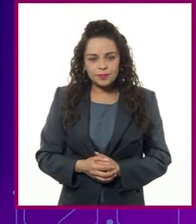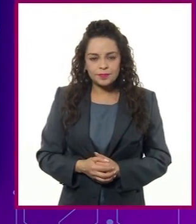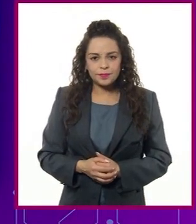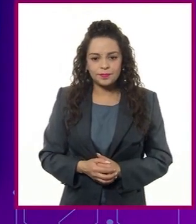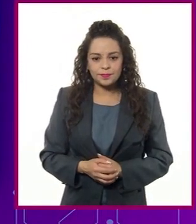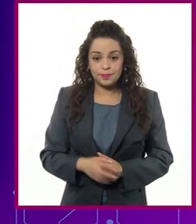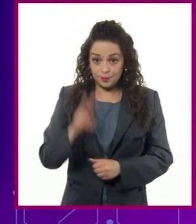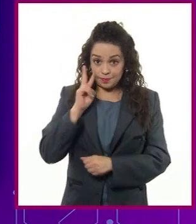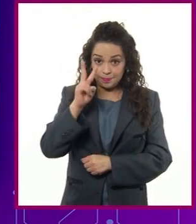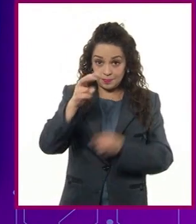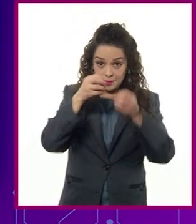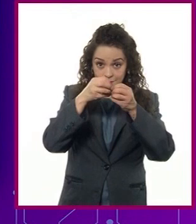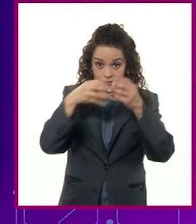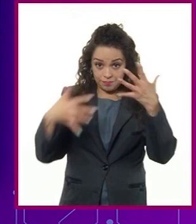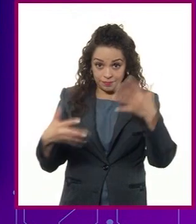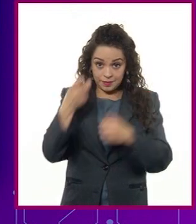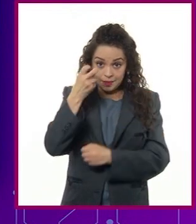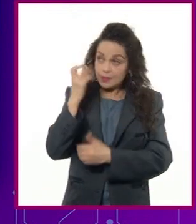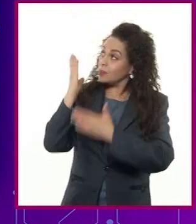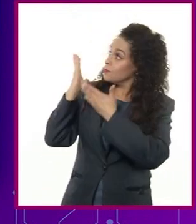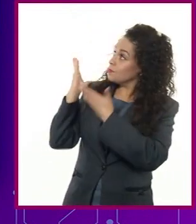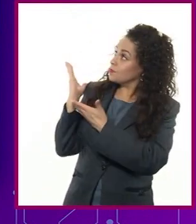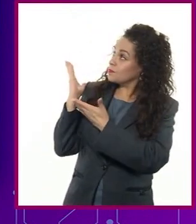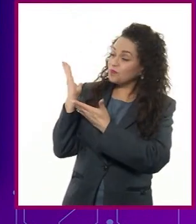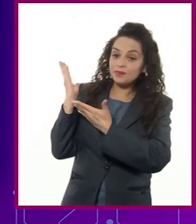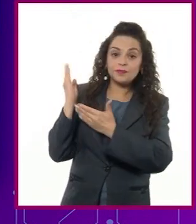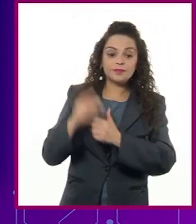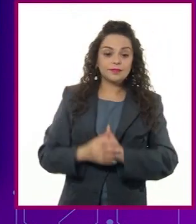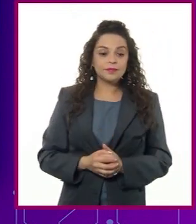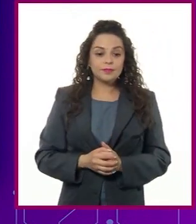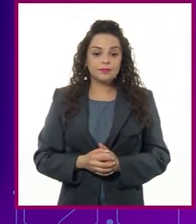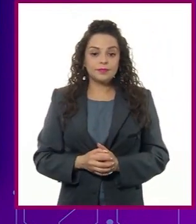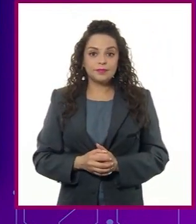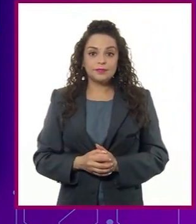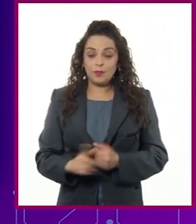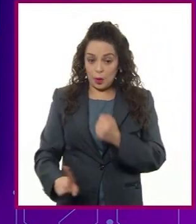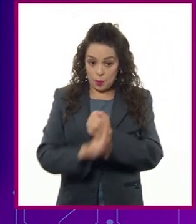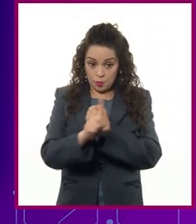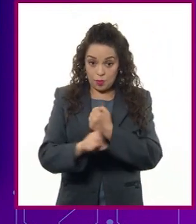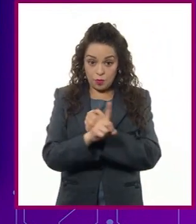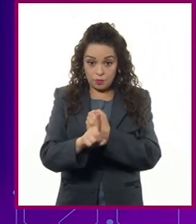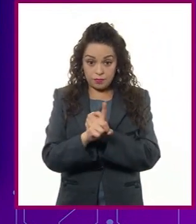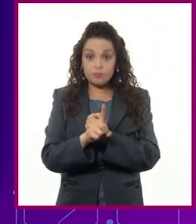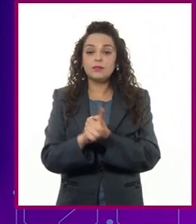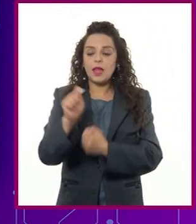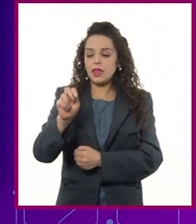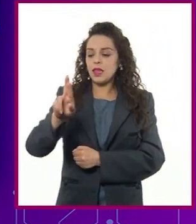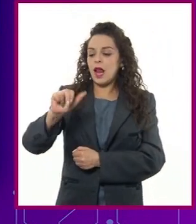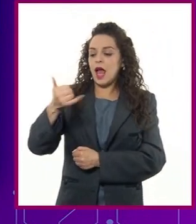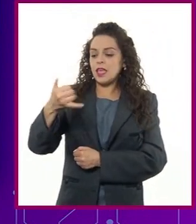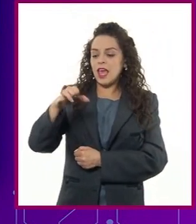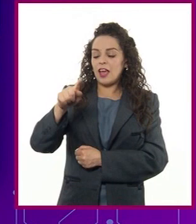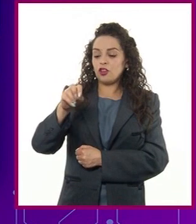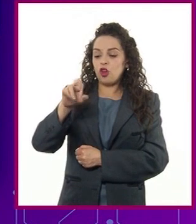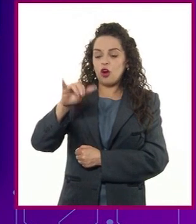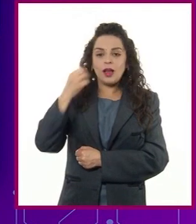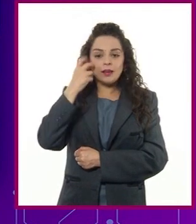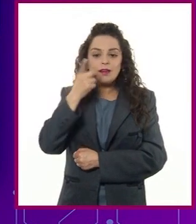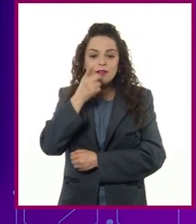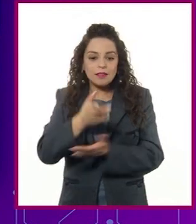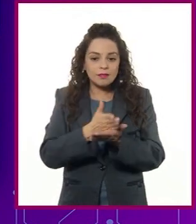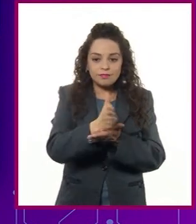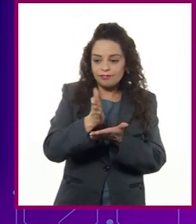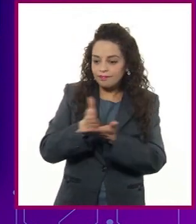Como podemos observar en el diagrama, se muestra la trayectoria de un conflicto. En él se puede apreciar el